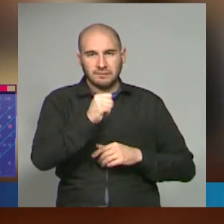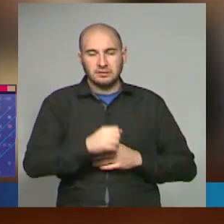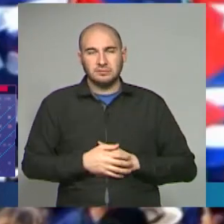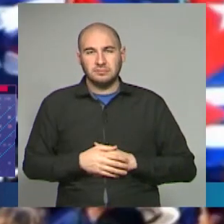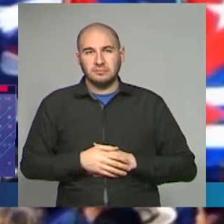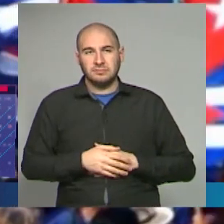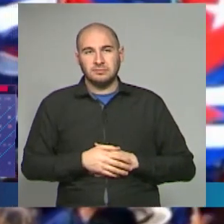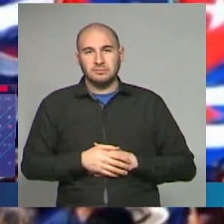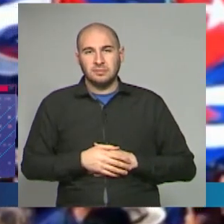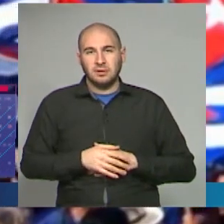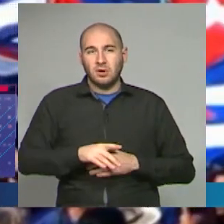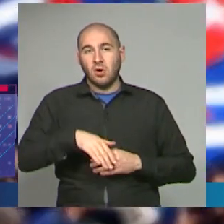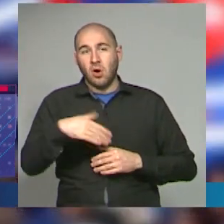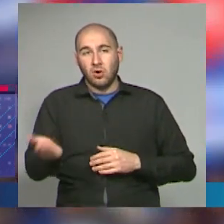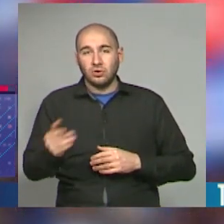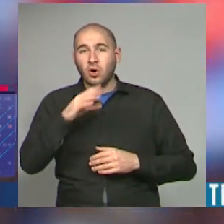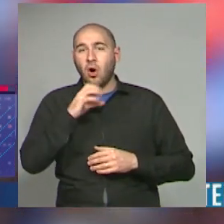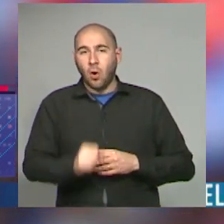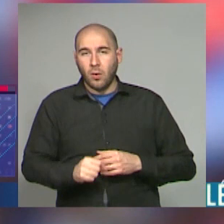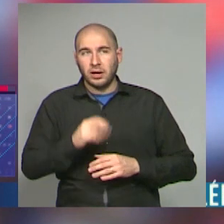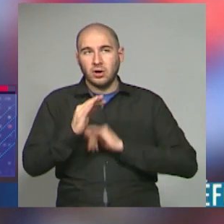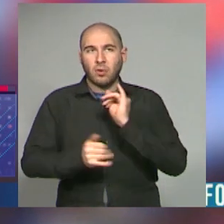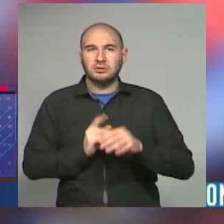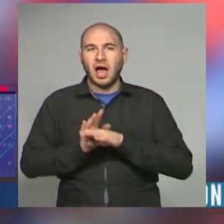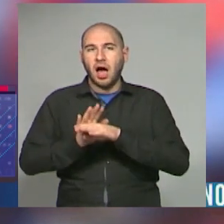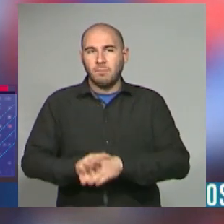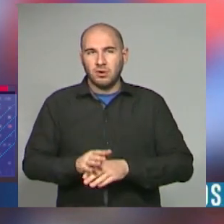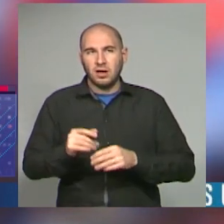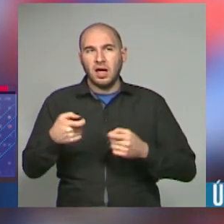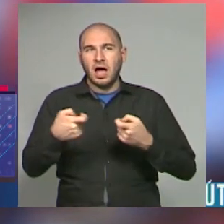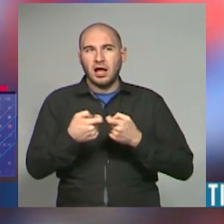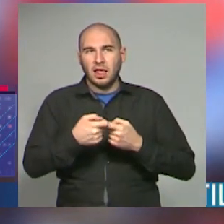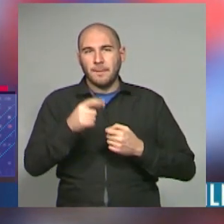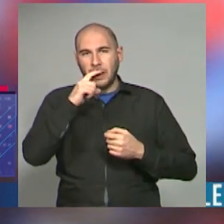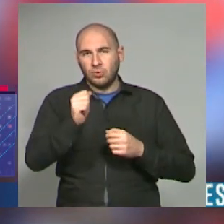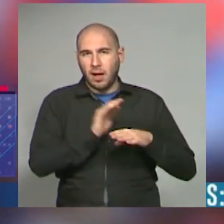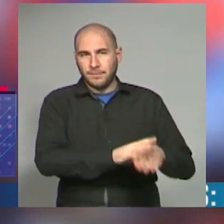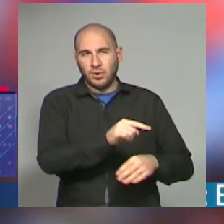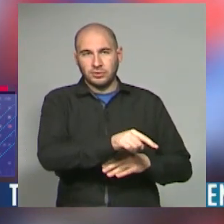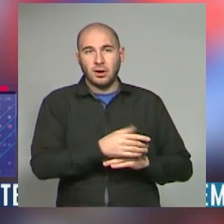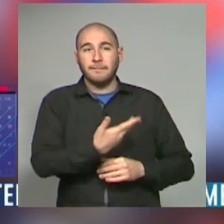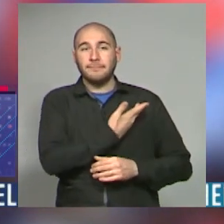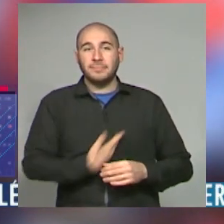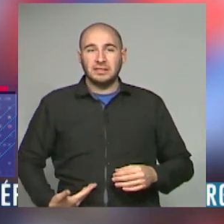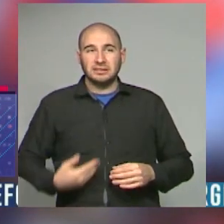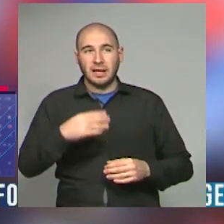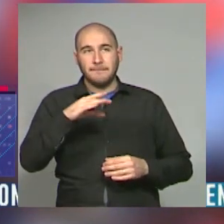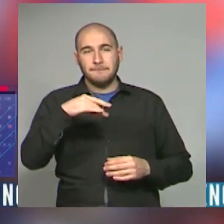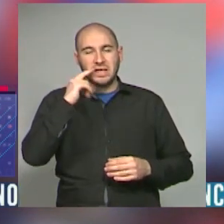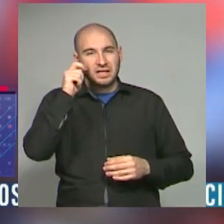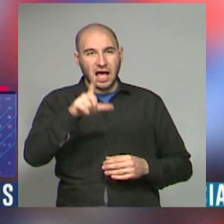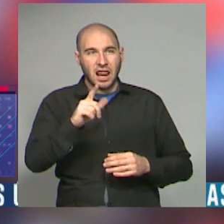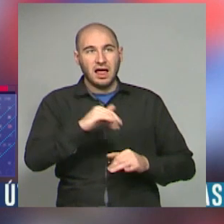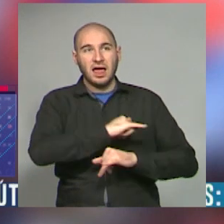chavista. Del otro lado, Cuba manifestó su firme apoyo a su aliado socialista Maduro. El presidente Miguel